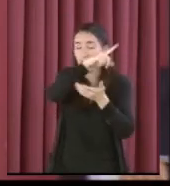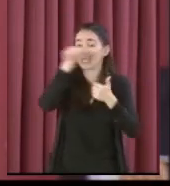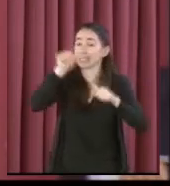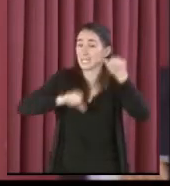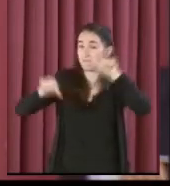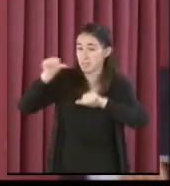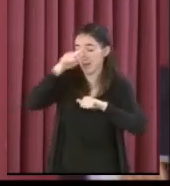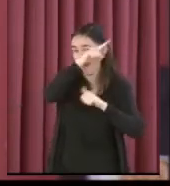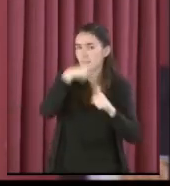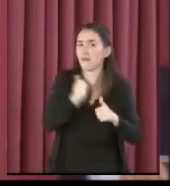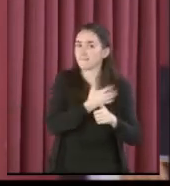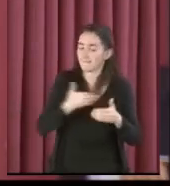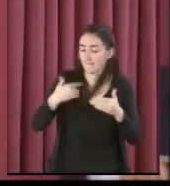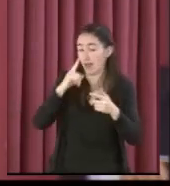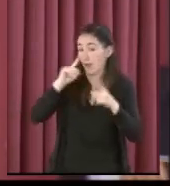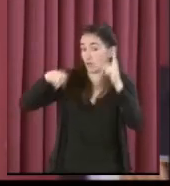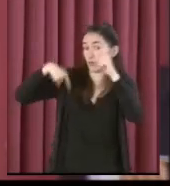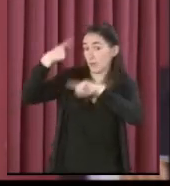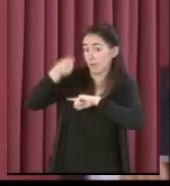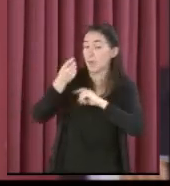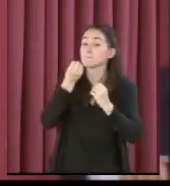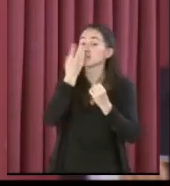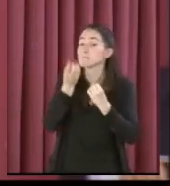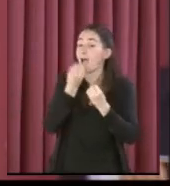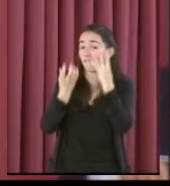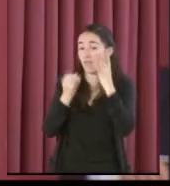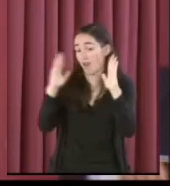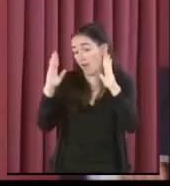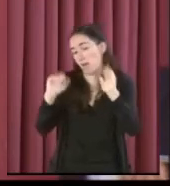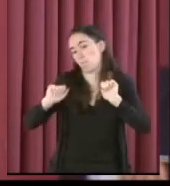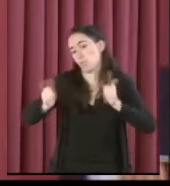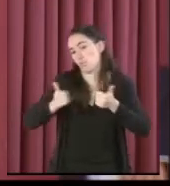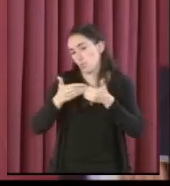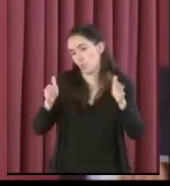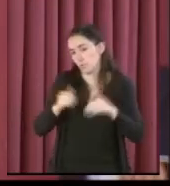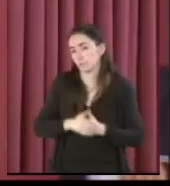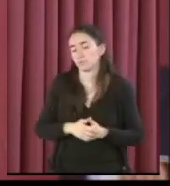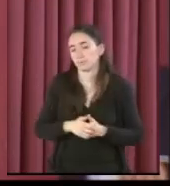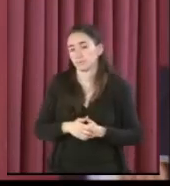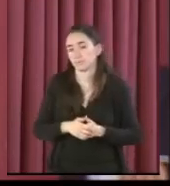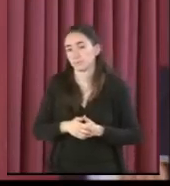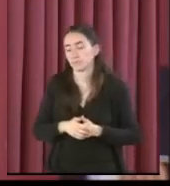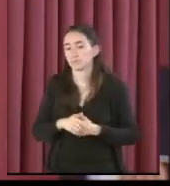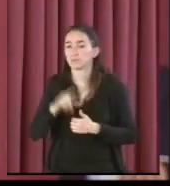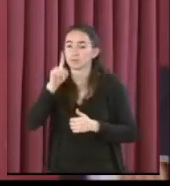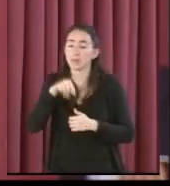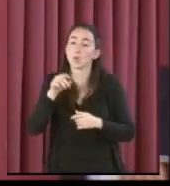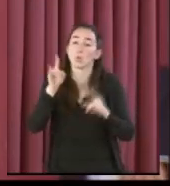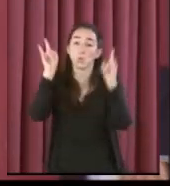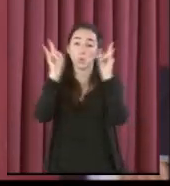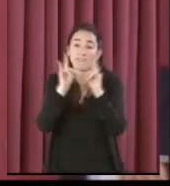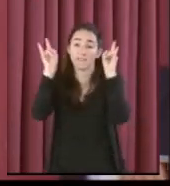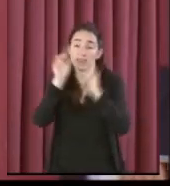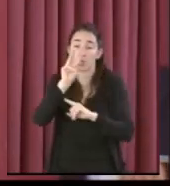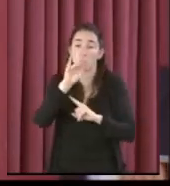funcionamiento en la primavera del año 2017. La permanente también extensión de la cobertura Wi-Fi en la ciudad y